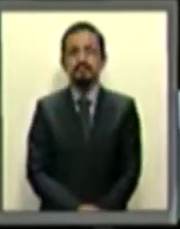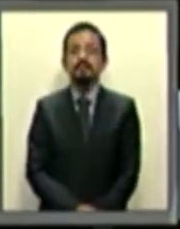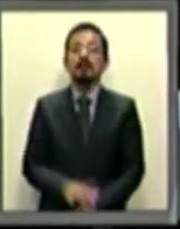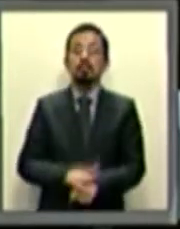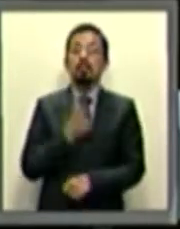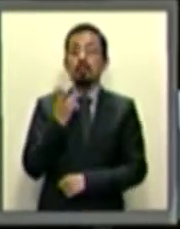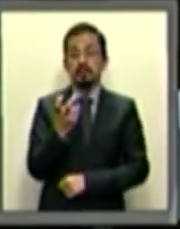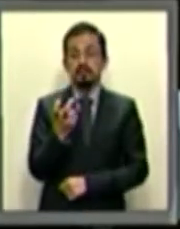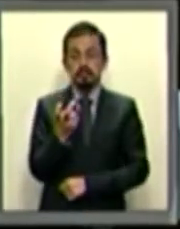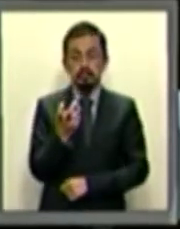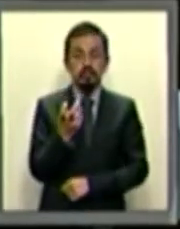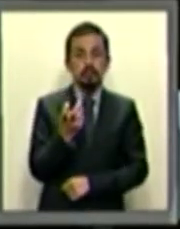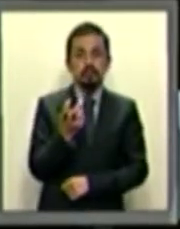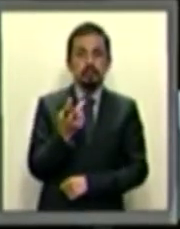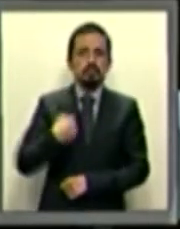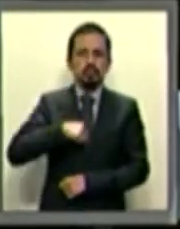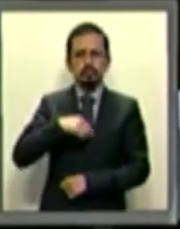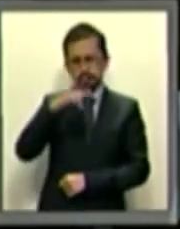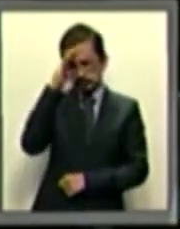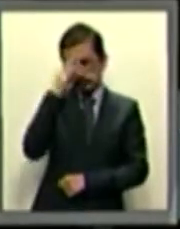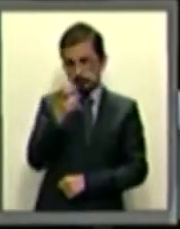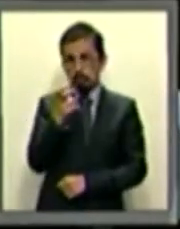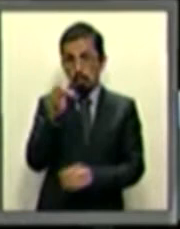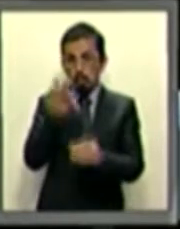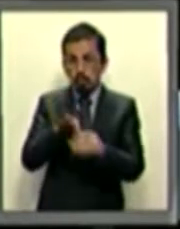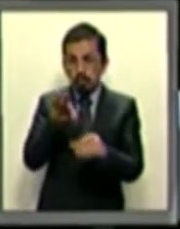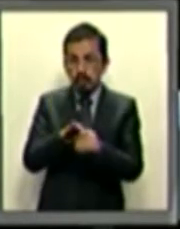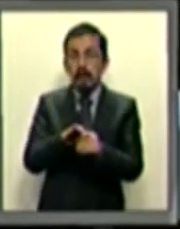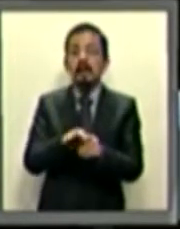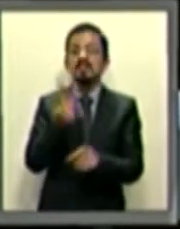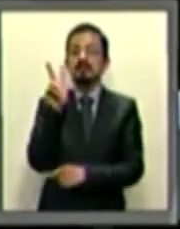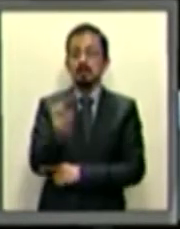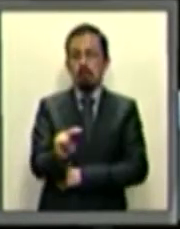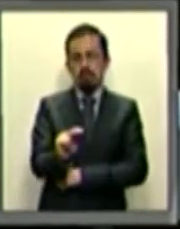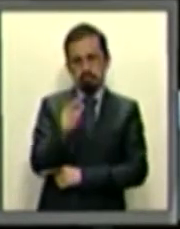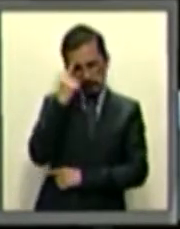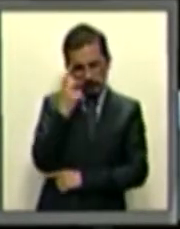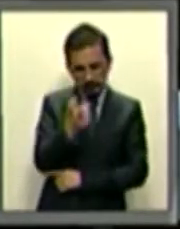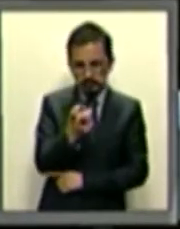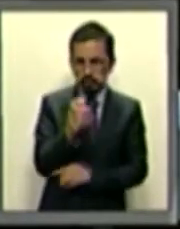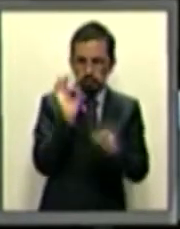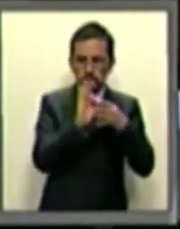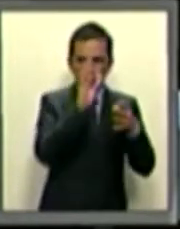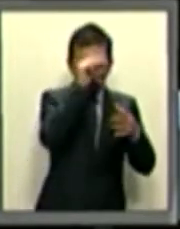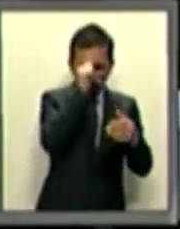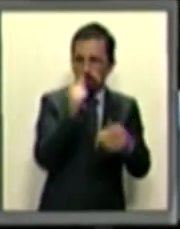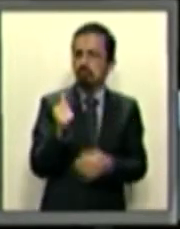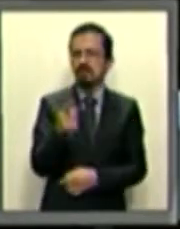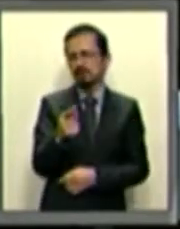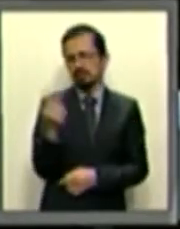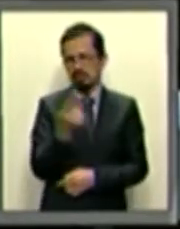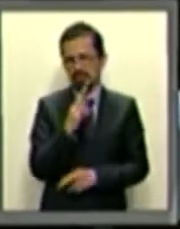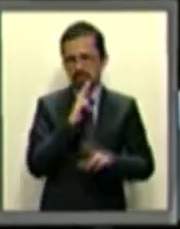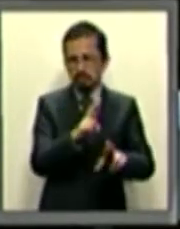consideramos que votar en contra de definir este punto de acuerdo como urgente y obvia resolución, y en su caso